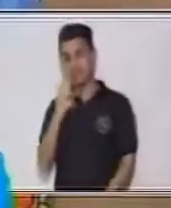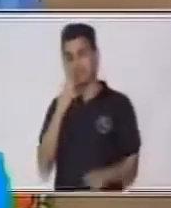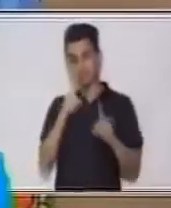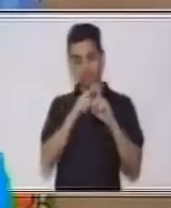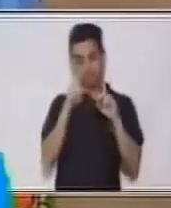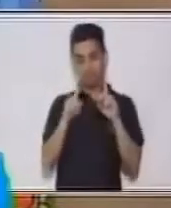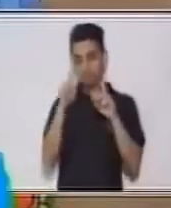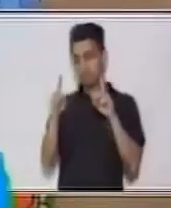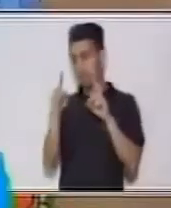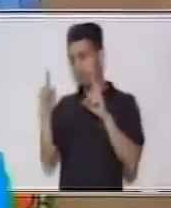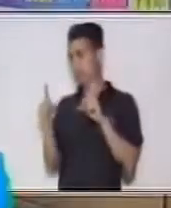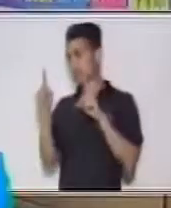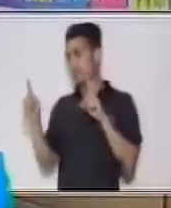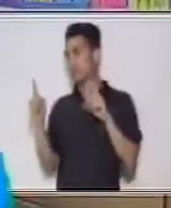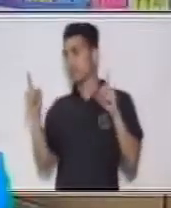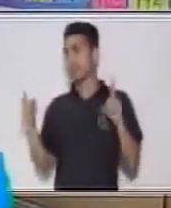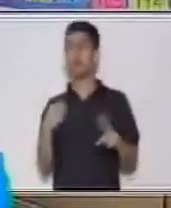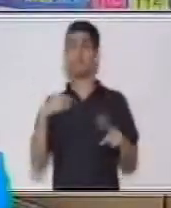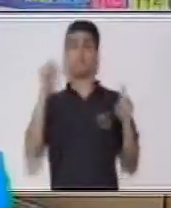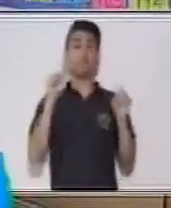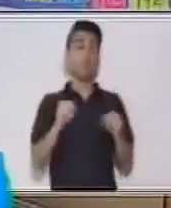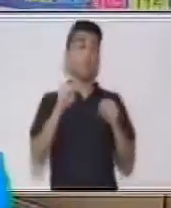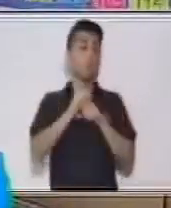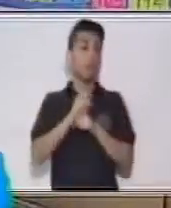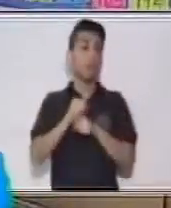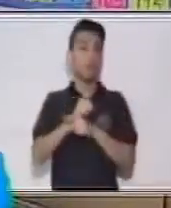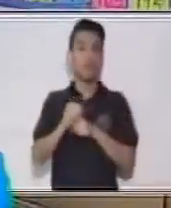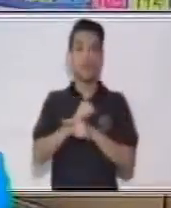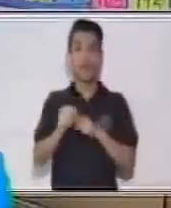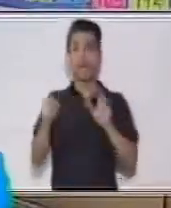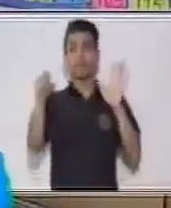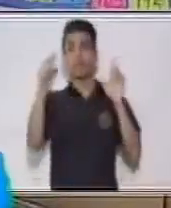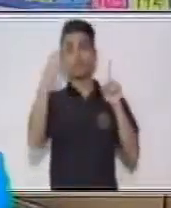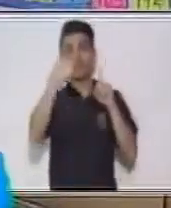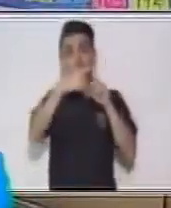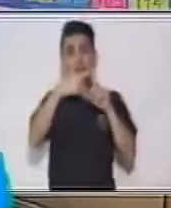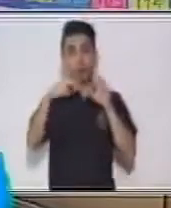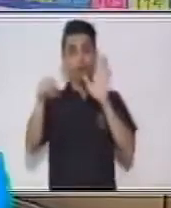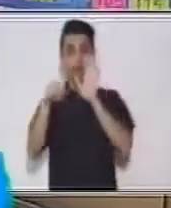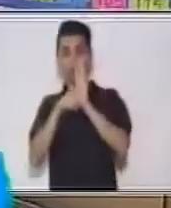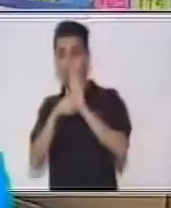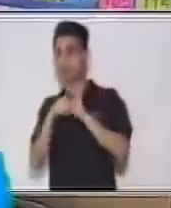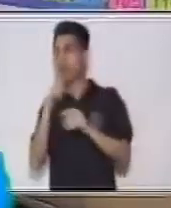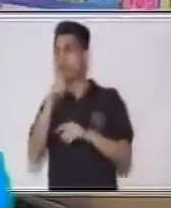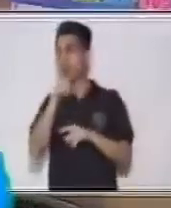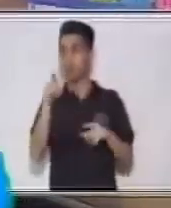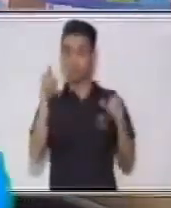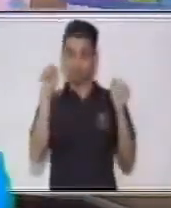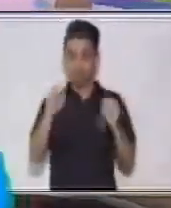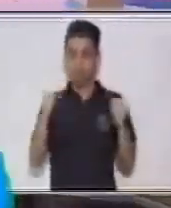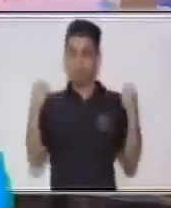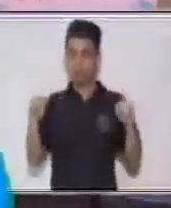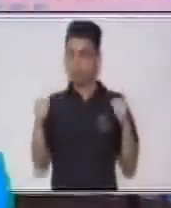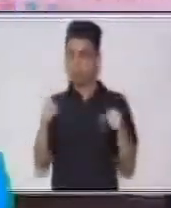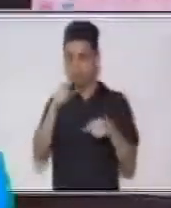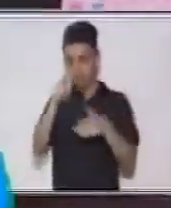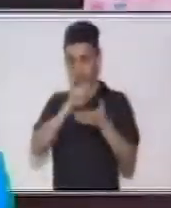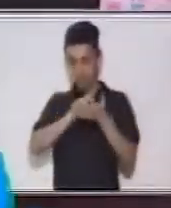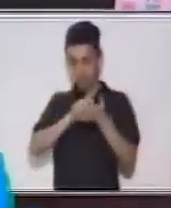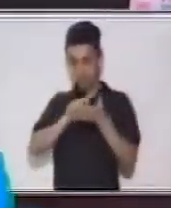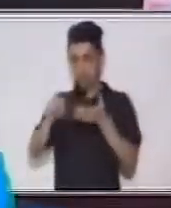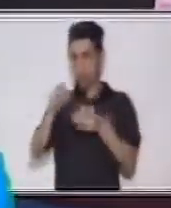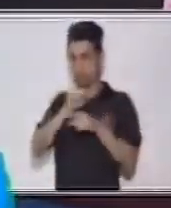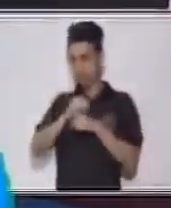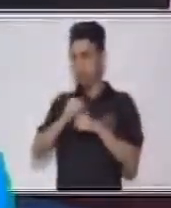hemos aprendido tenemos aquí podemos practicar la suma y la resta te invito a que hagas un ejercicio yo